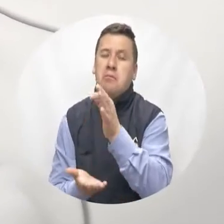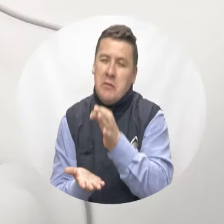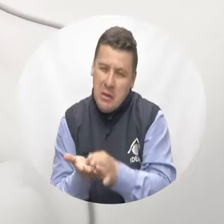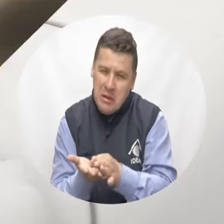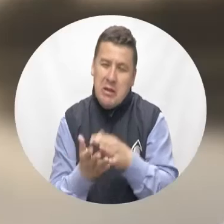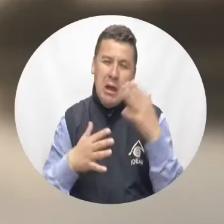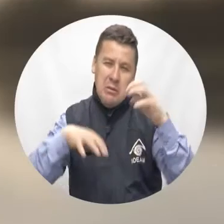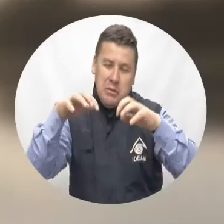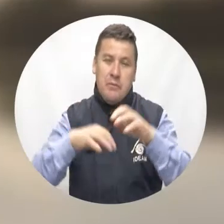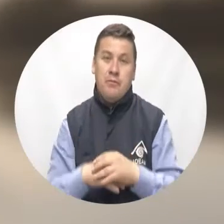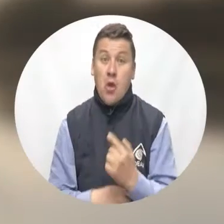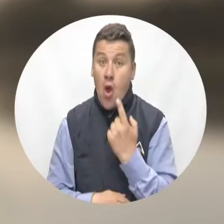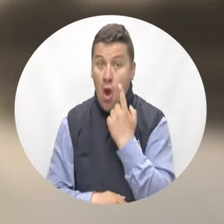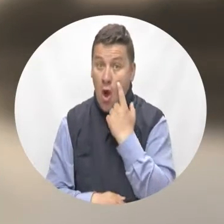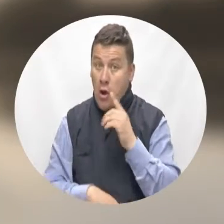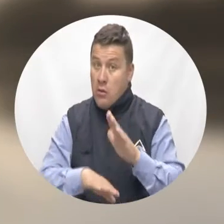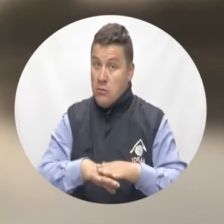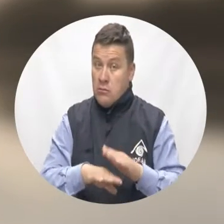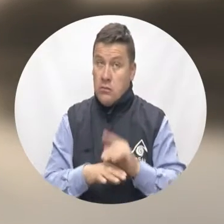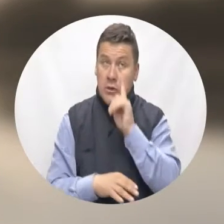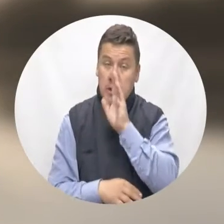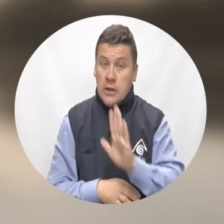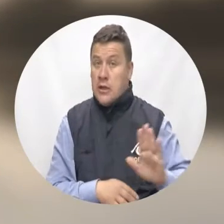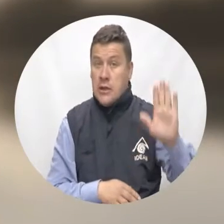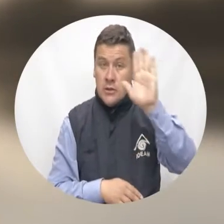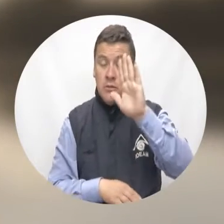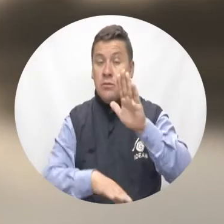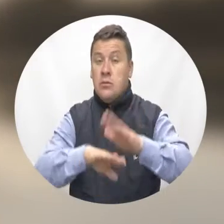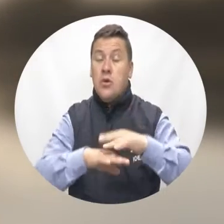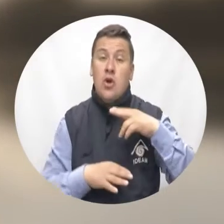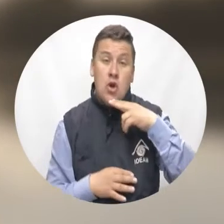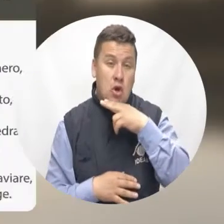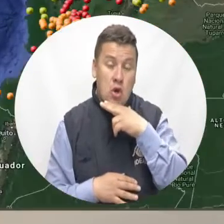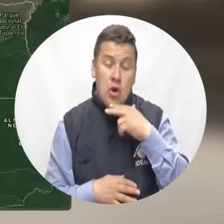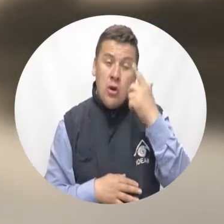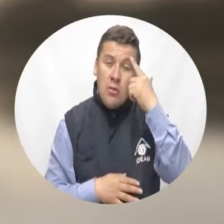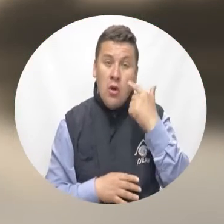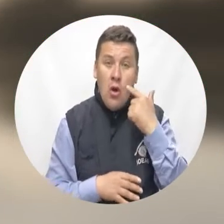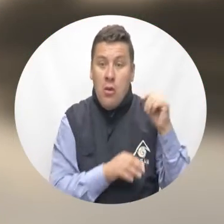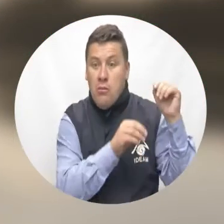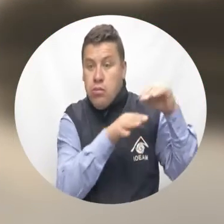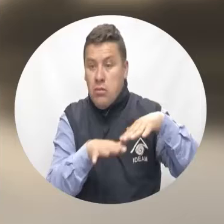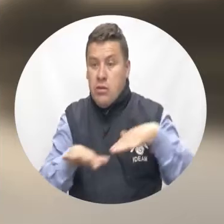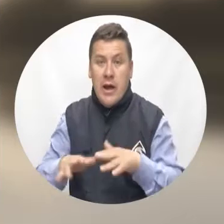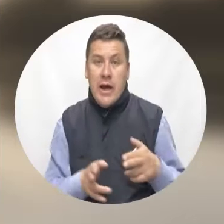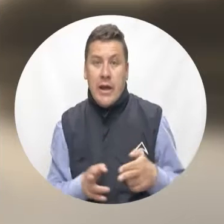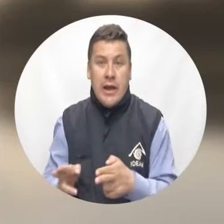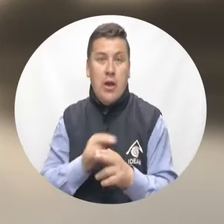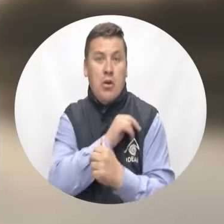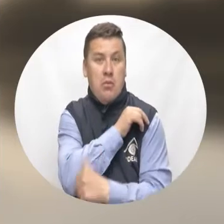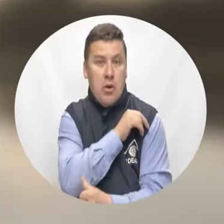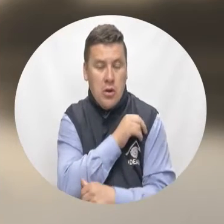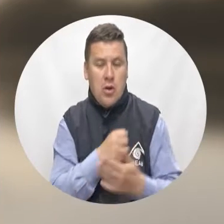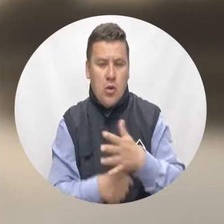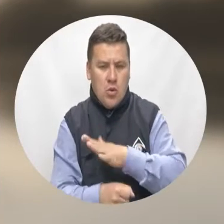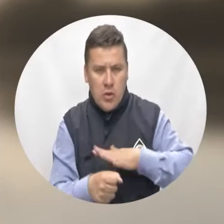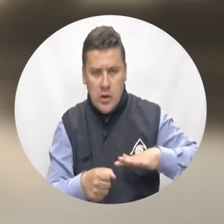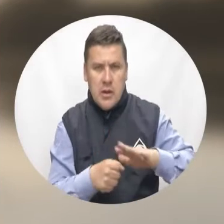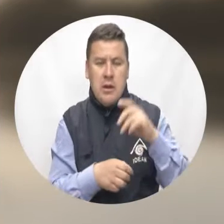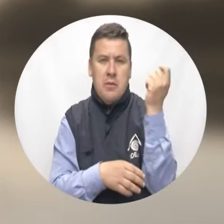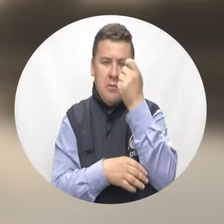capital. Mucha atención a las principales alertas a nivel nacional. Alerta roja por desbordamientos en ríos de